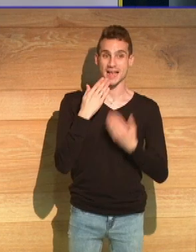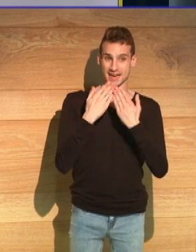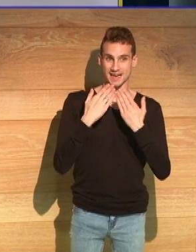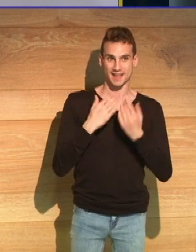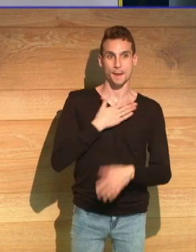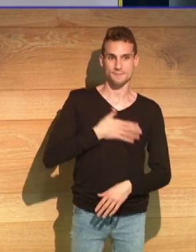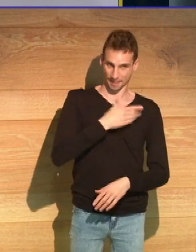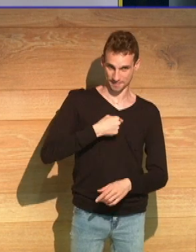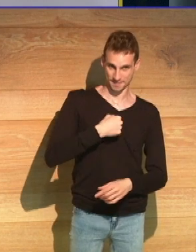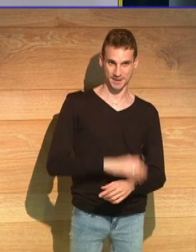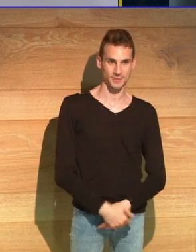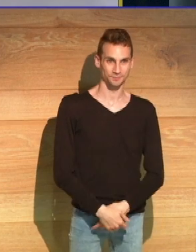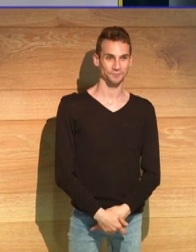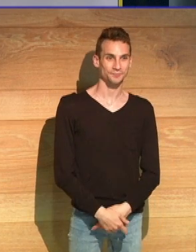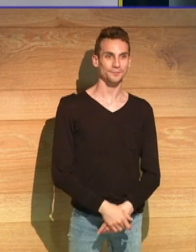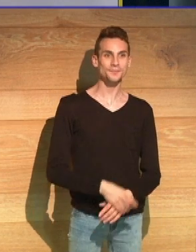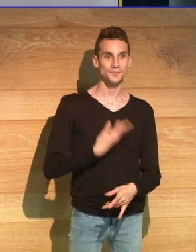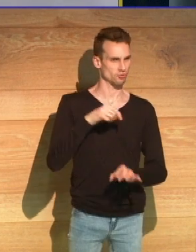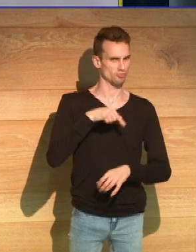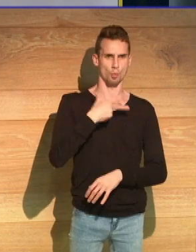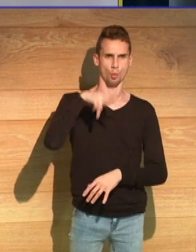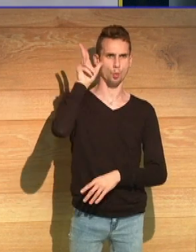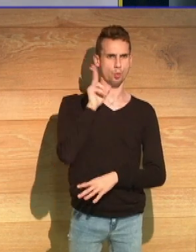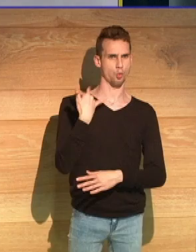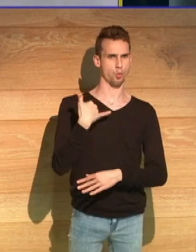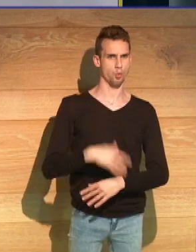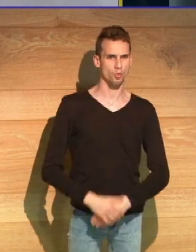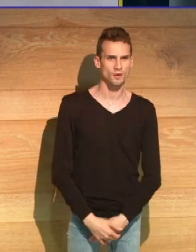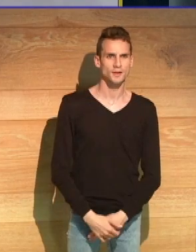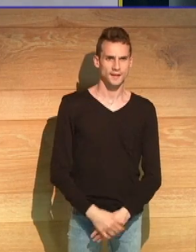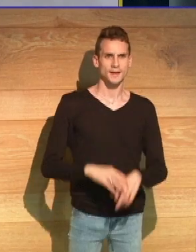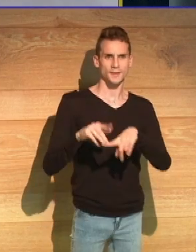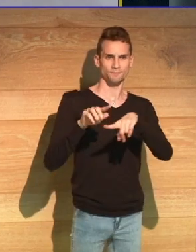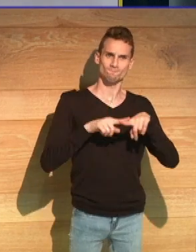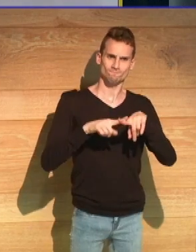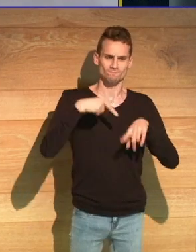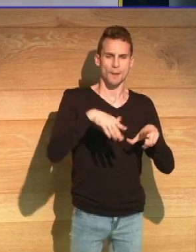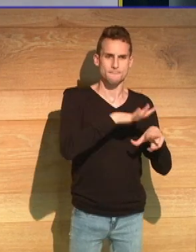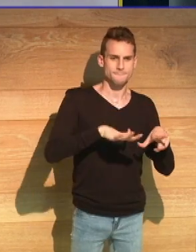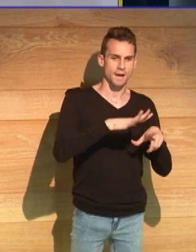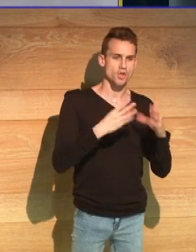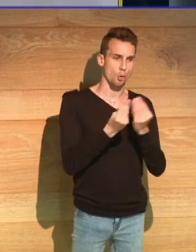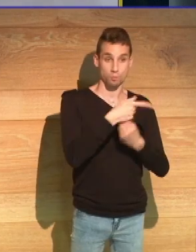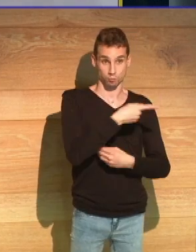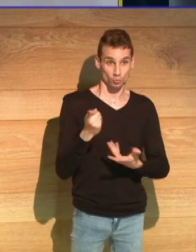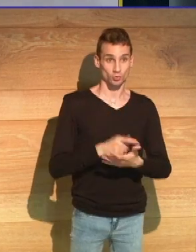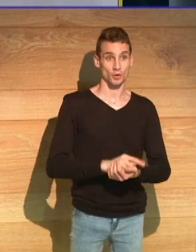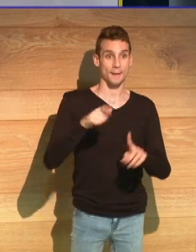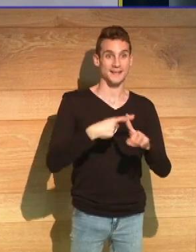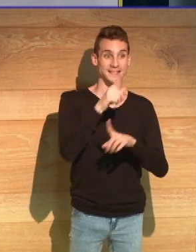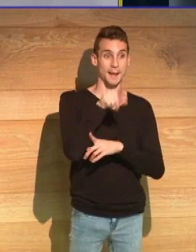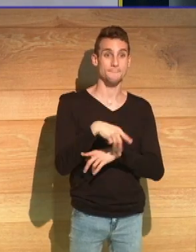el placer es mío, es un verdadero lujo compartir este espacio con vosotros y con